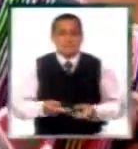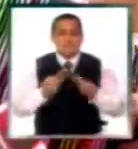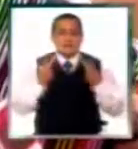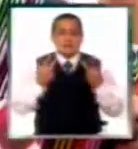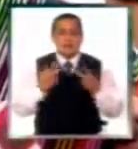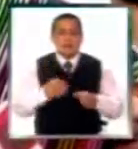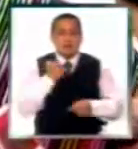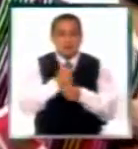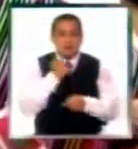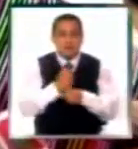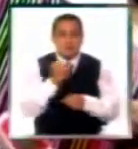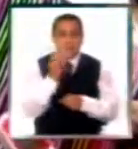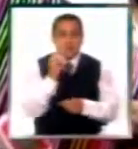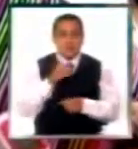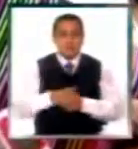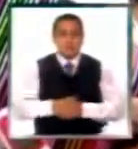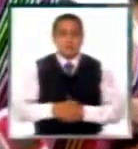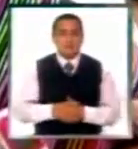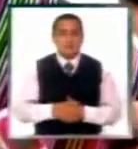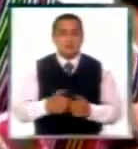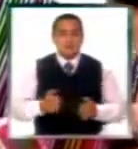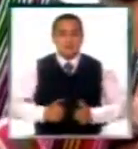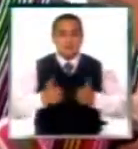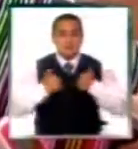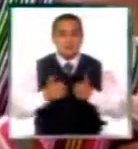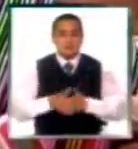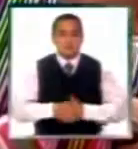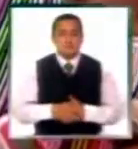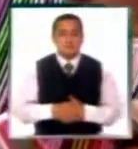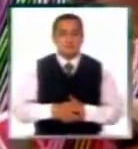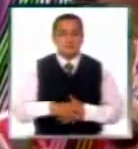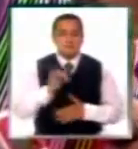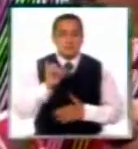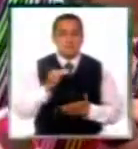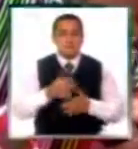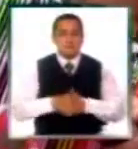los trabajadores con vida y